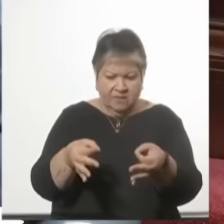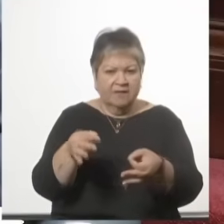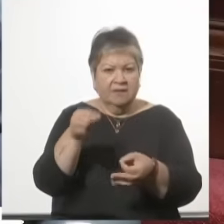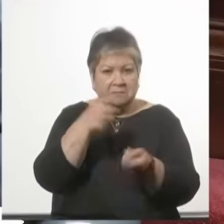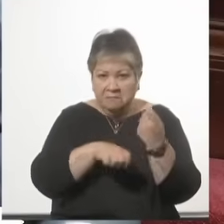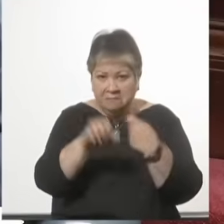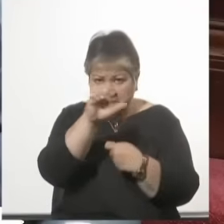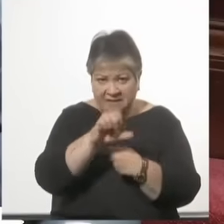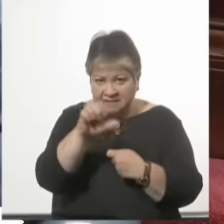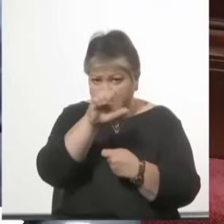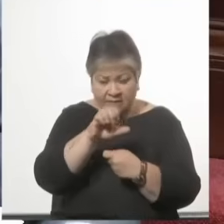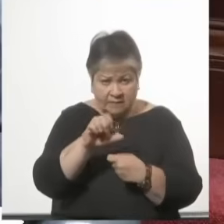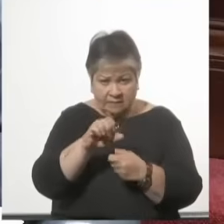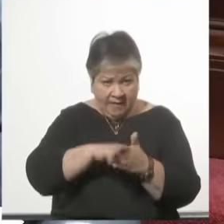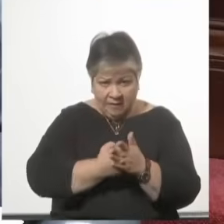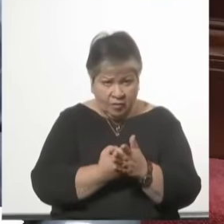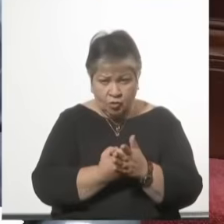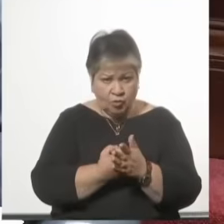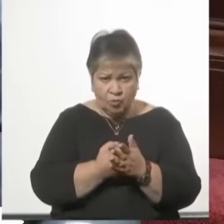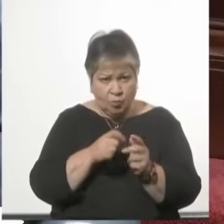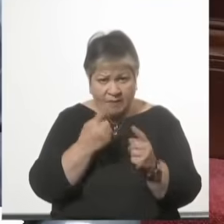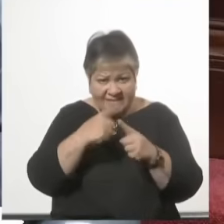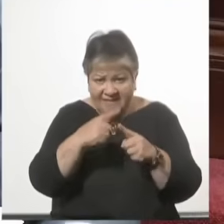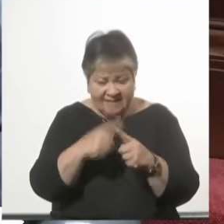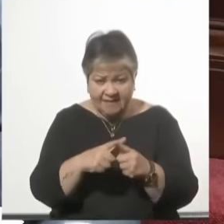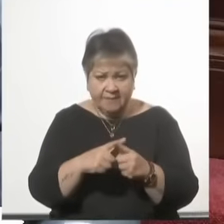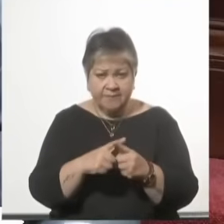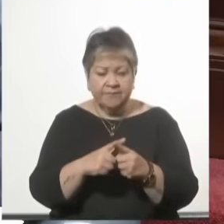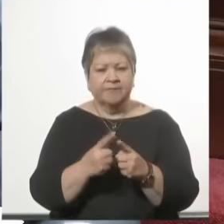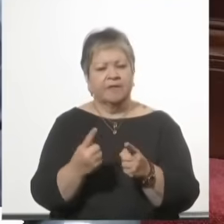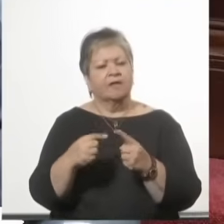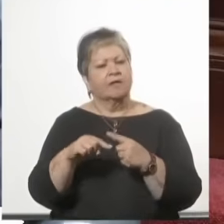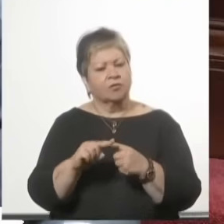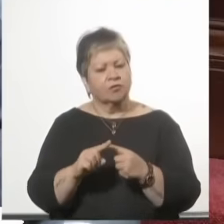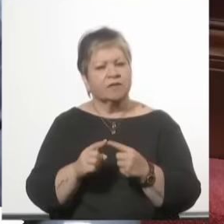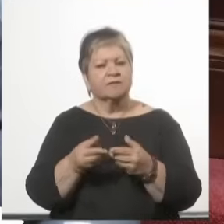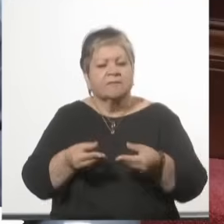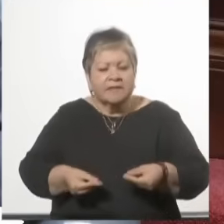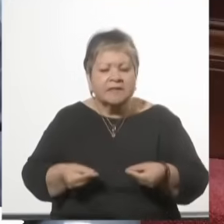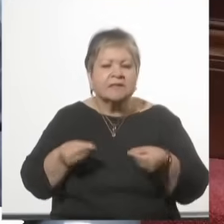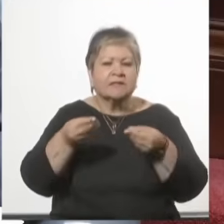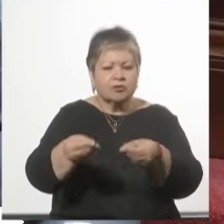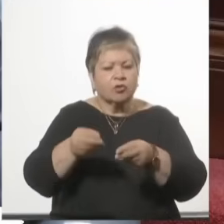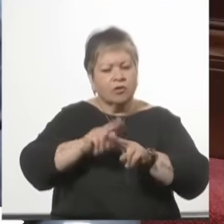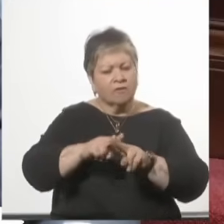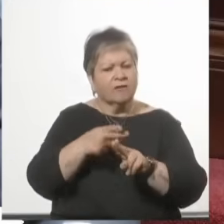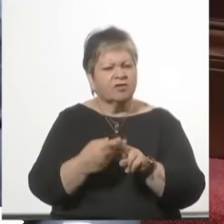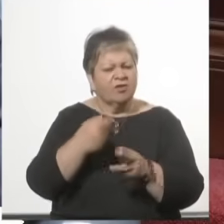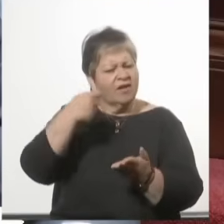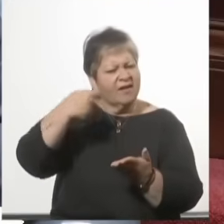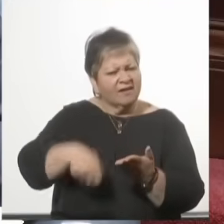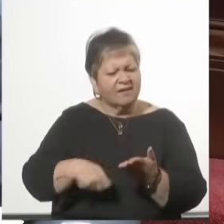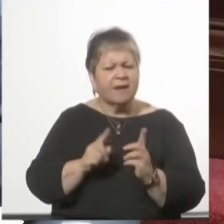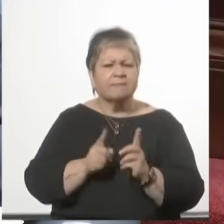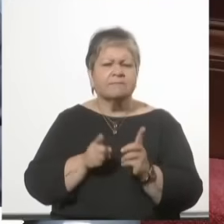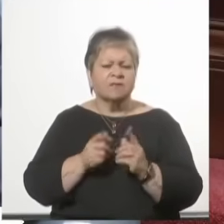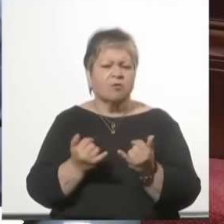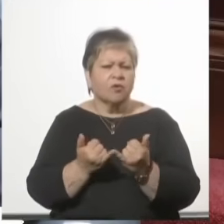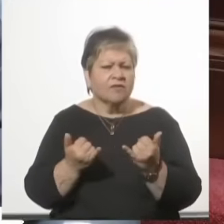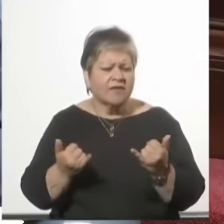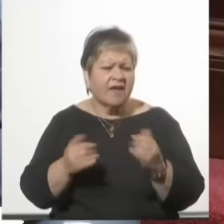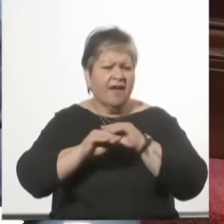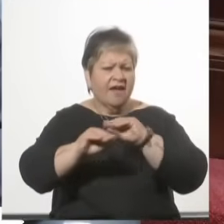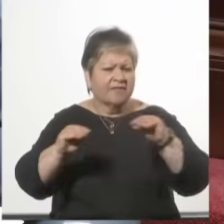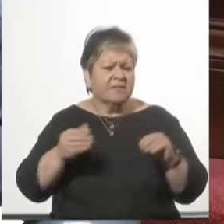inexistente. Lo más grave, que genera una adicional dosis de suspicacia, es la presentación de la renovación de la garantía el mismo día que se había anunciado que